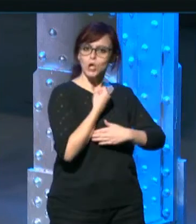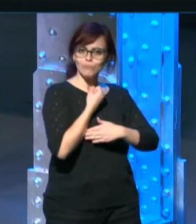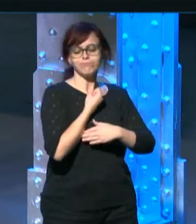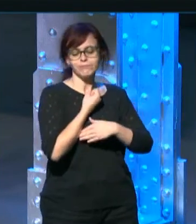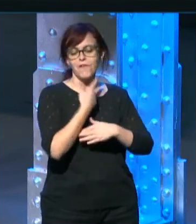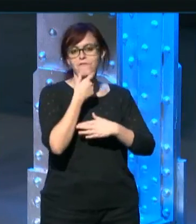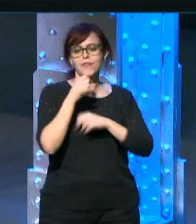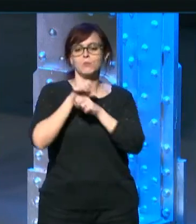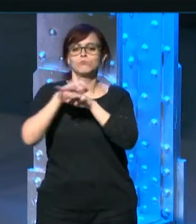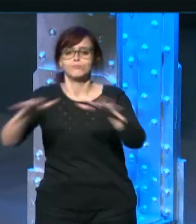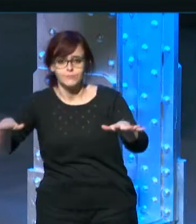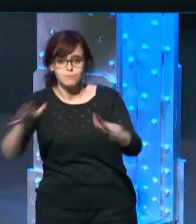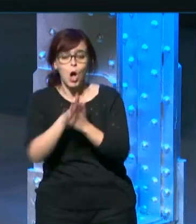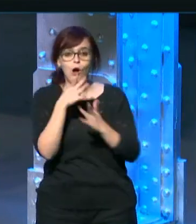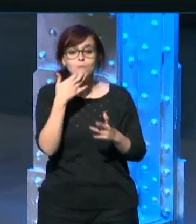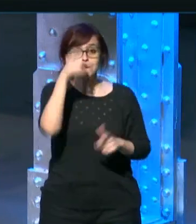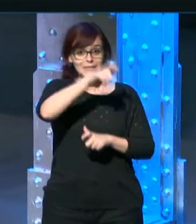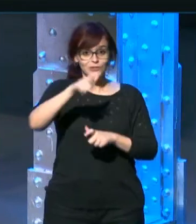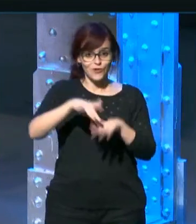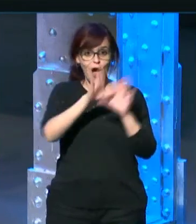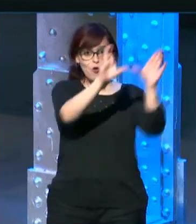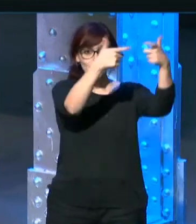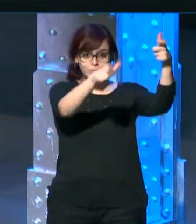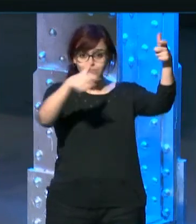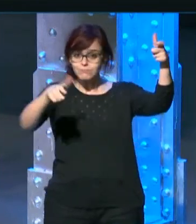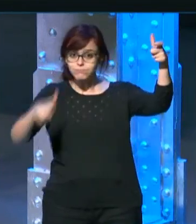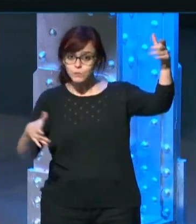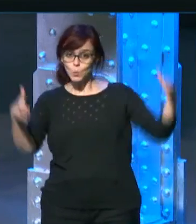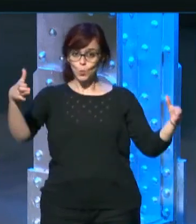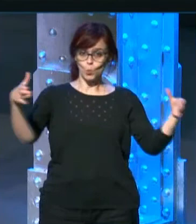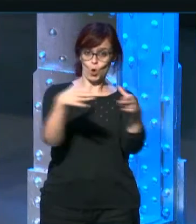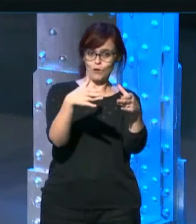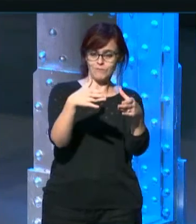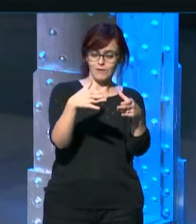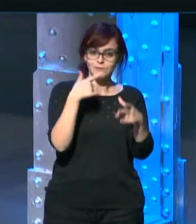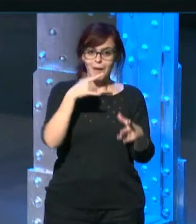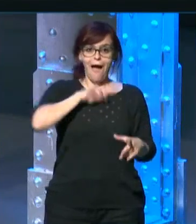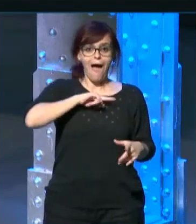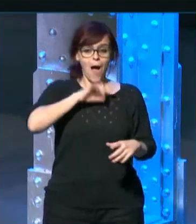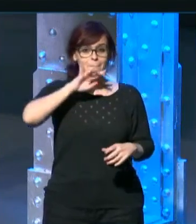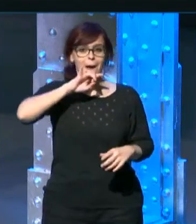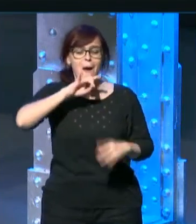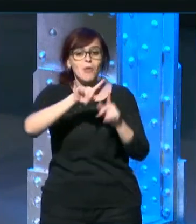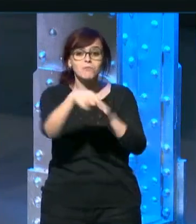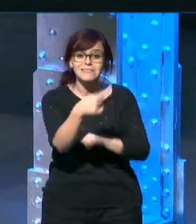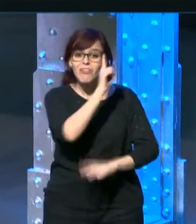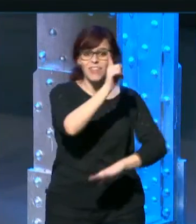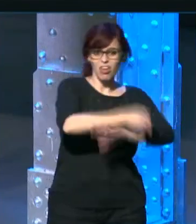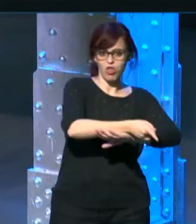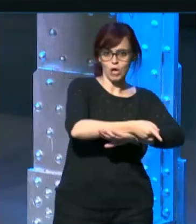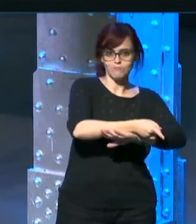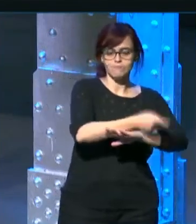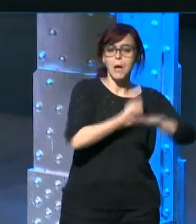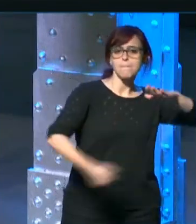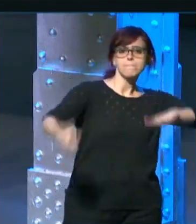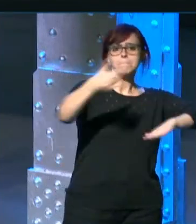entusiasmo por la gente que trabaja en el día a día. Normalmente también vas a encontrar bastante apoyo por las capas superiores, normalmente porque no les afecta,